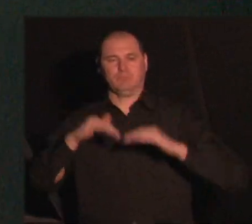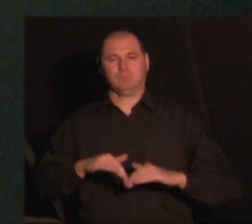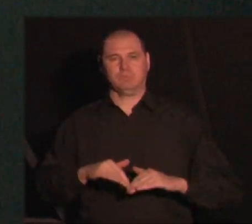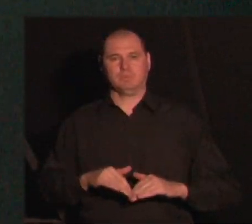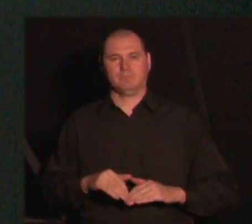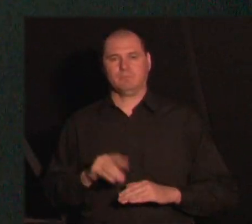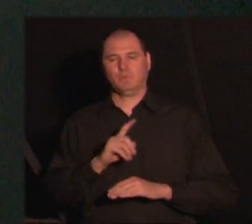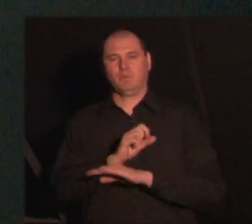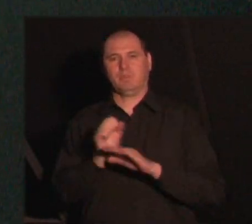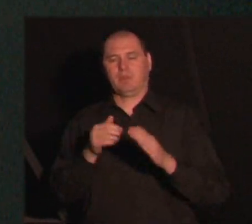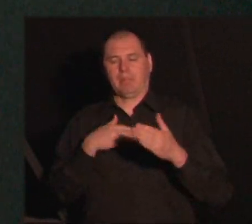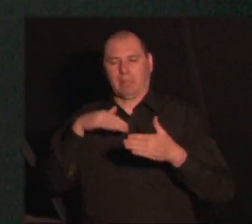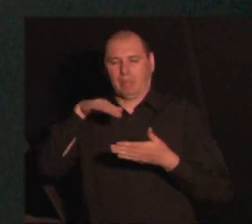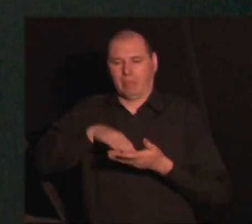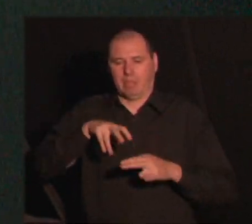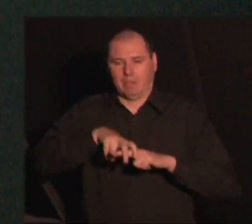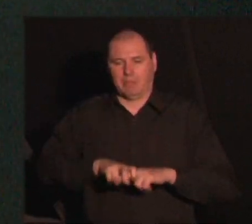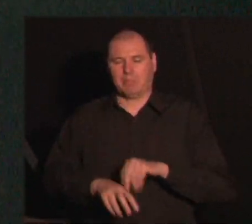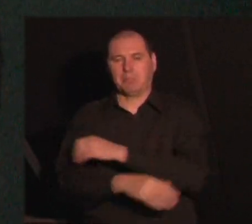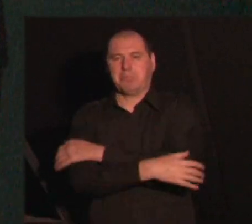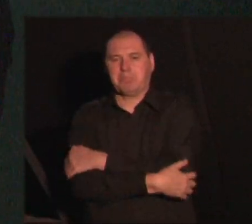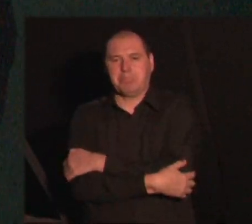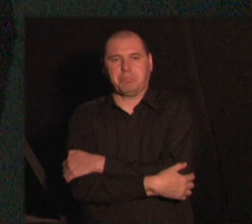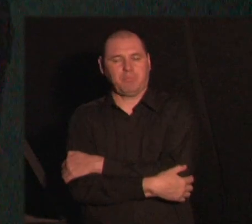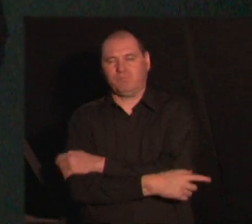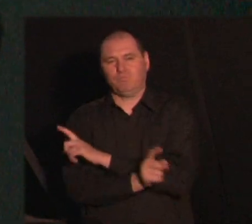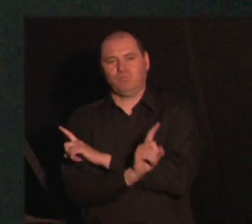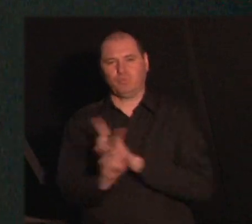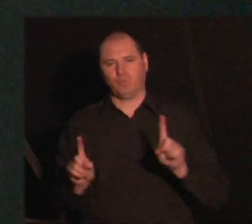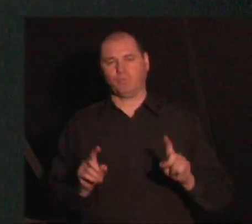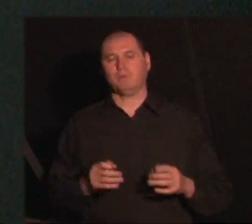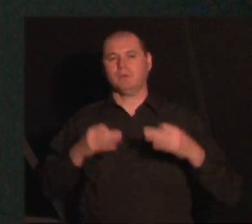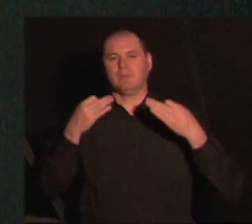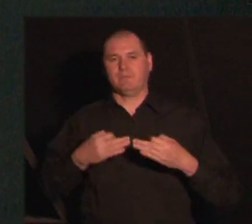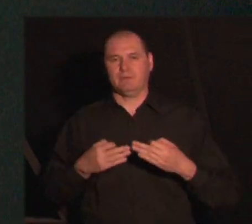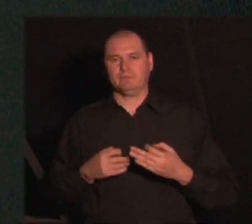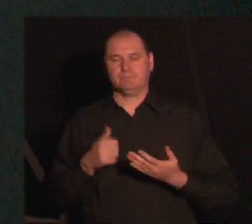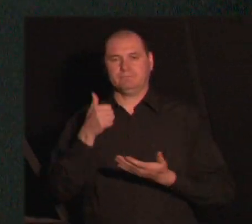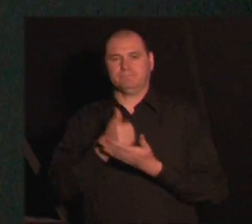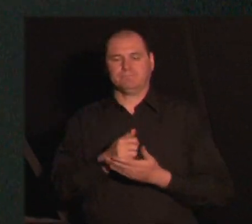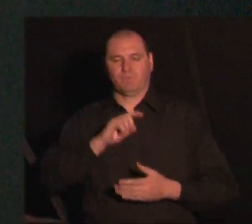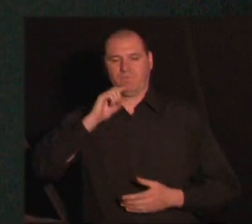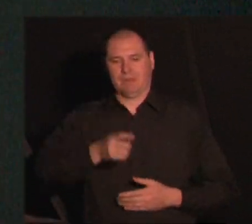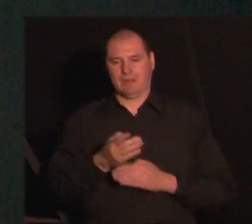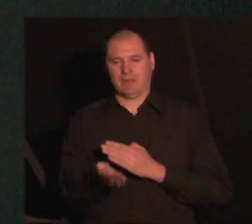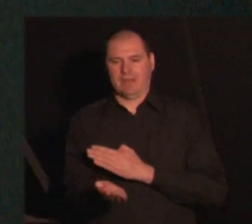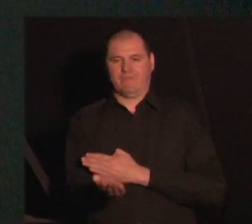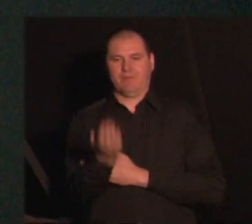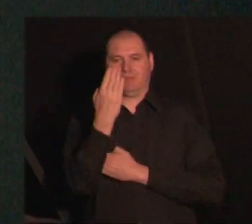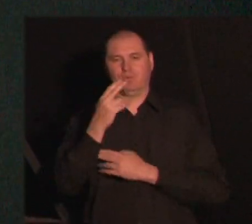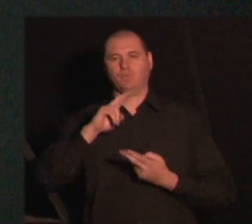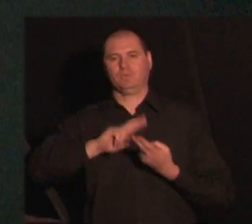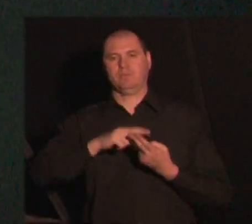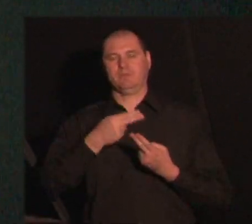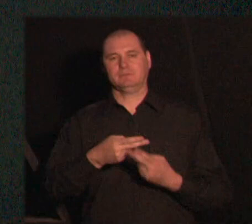se permite quedarnos ahí sentados, ¿verdad? Estar ahí, sino que nos tenemos que obligar a levantarnos otra vez.